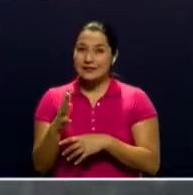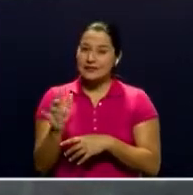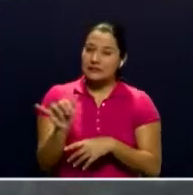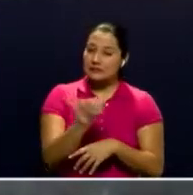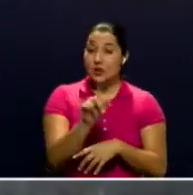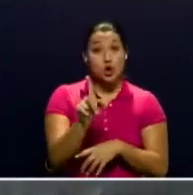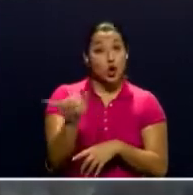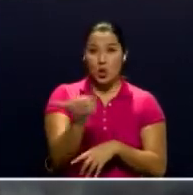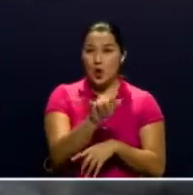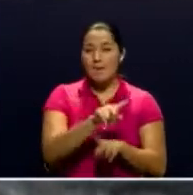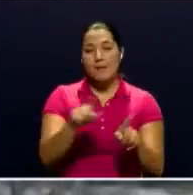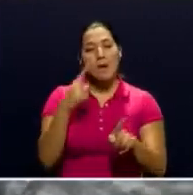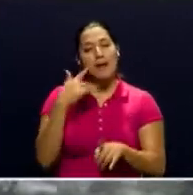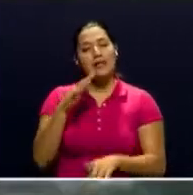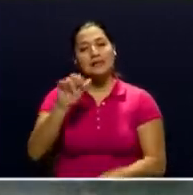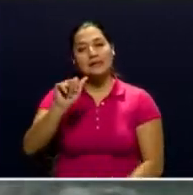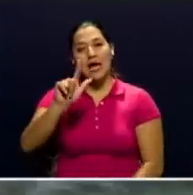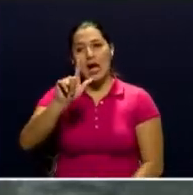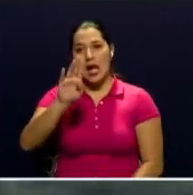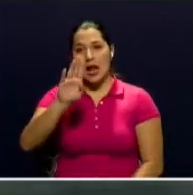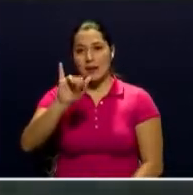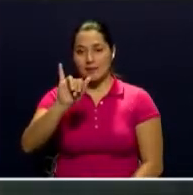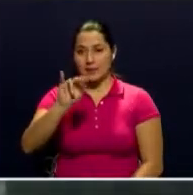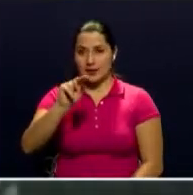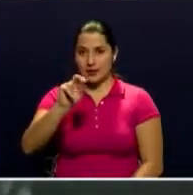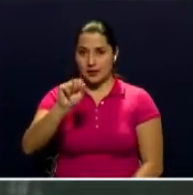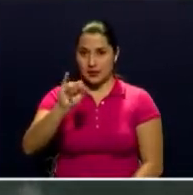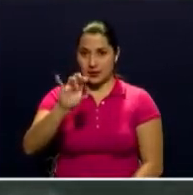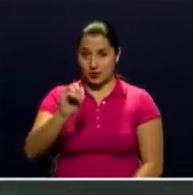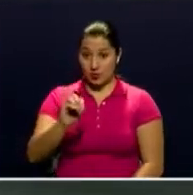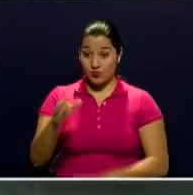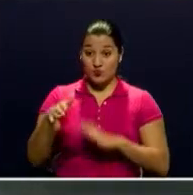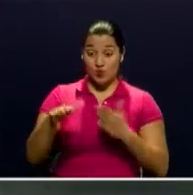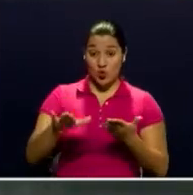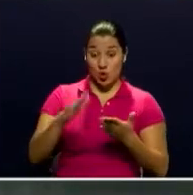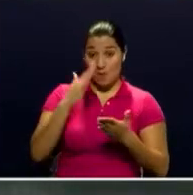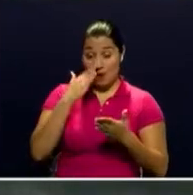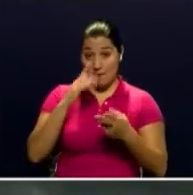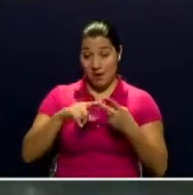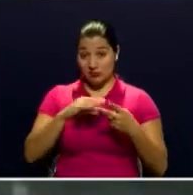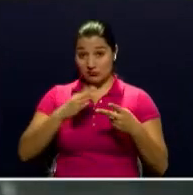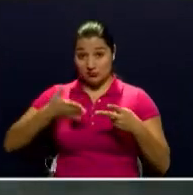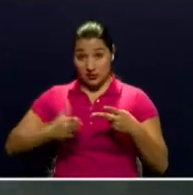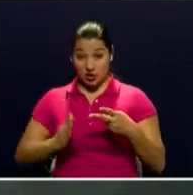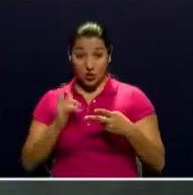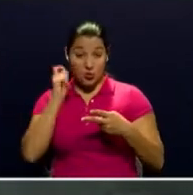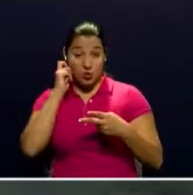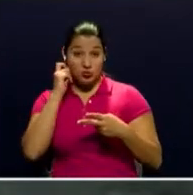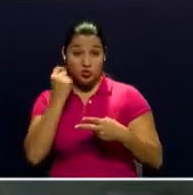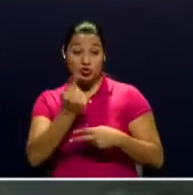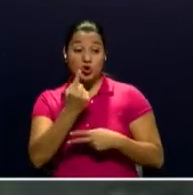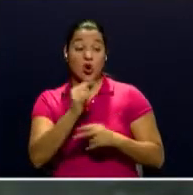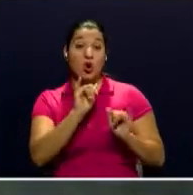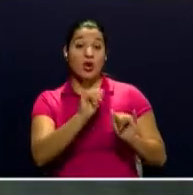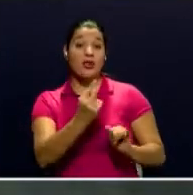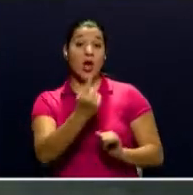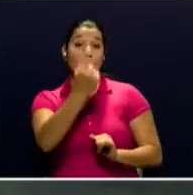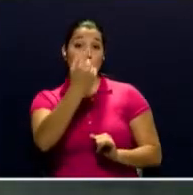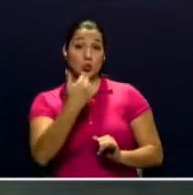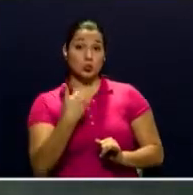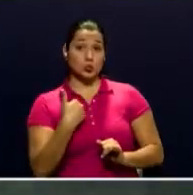albinismo. Con la muerte de esta hembra y su cría, solo queda un macho con sus mismas características.